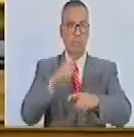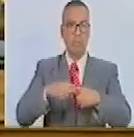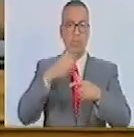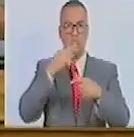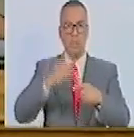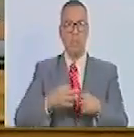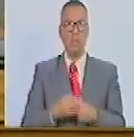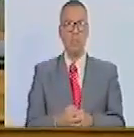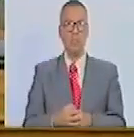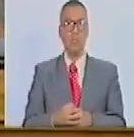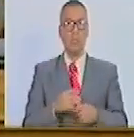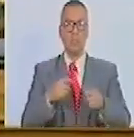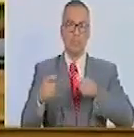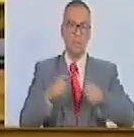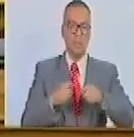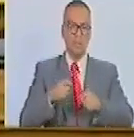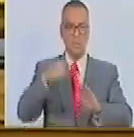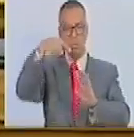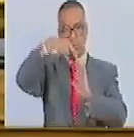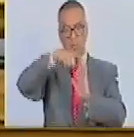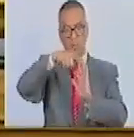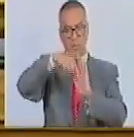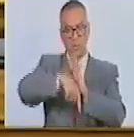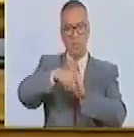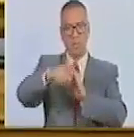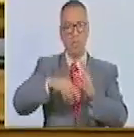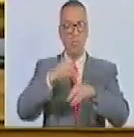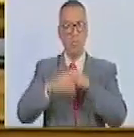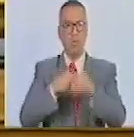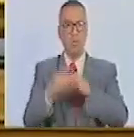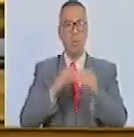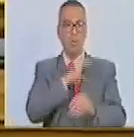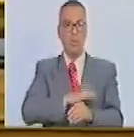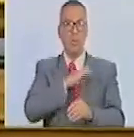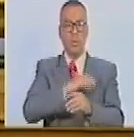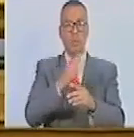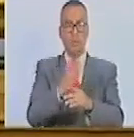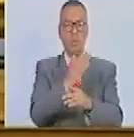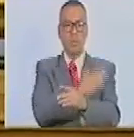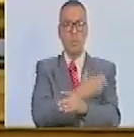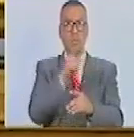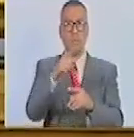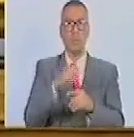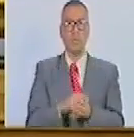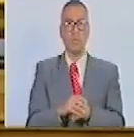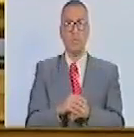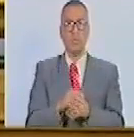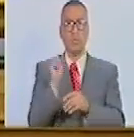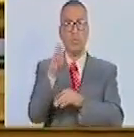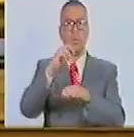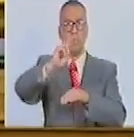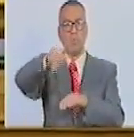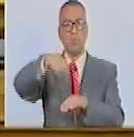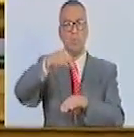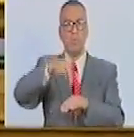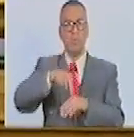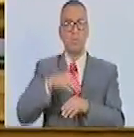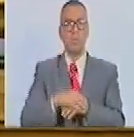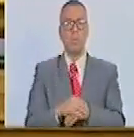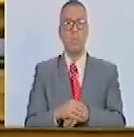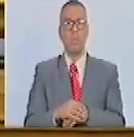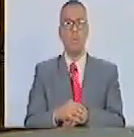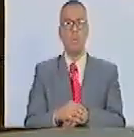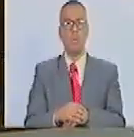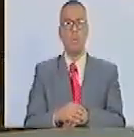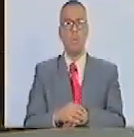denodado, ágil, profundo que ha realizado la Comisión Preliminar de la Asamblea